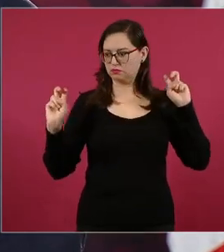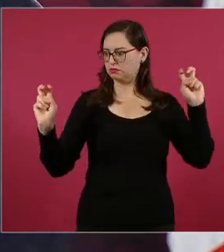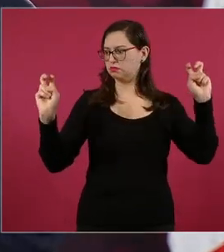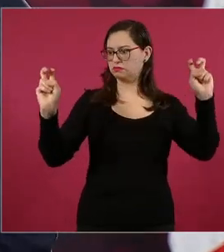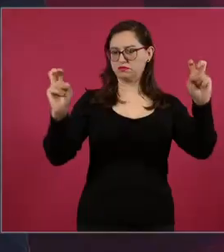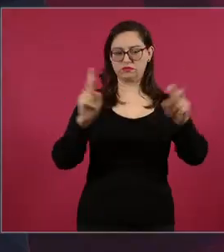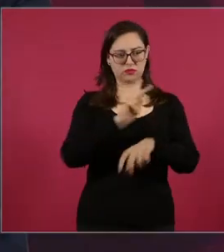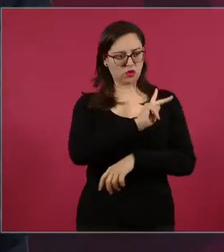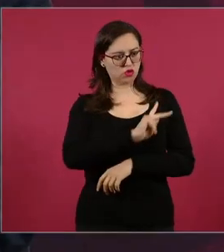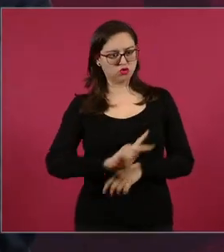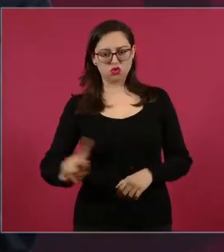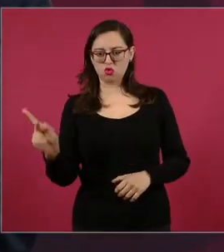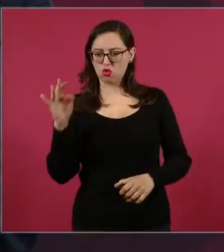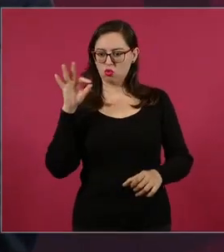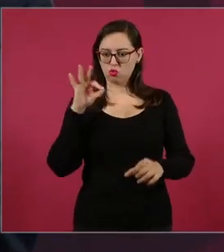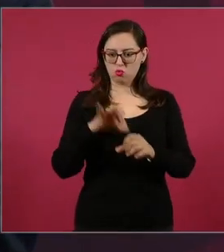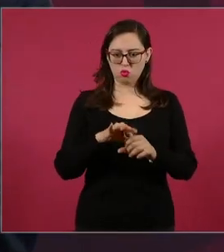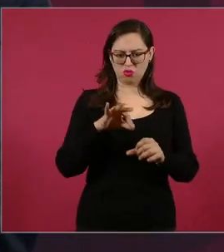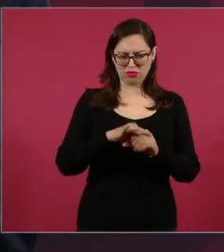la presidenta